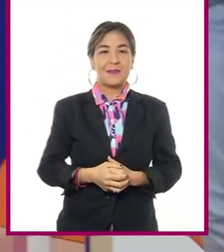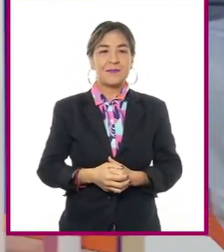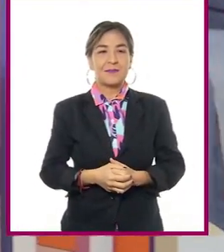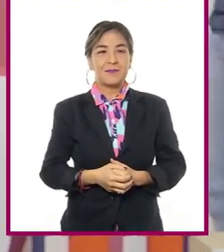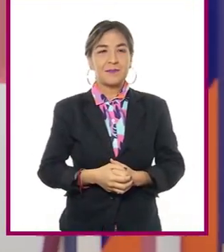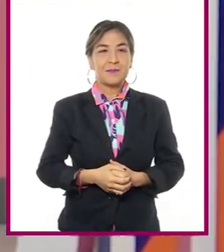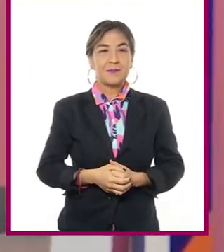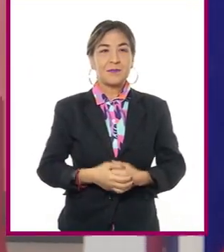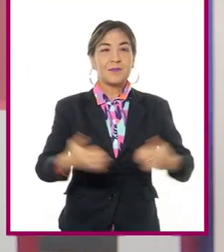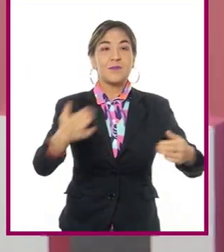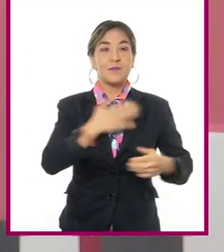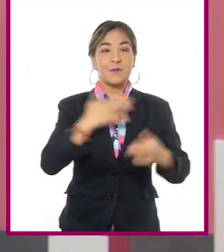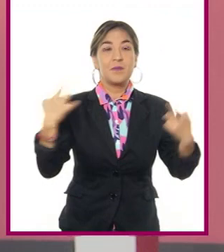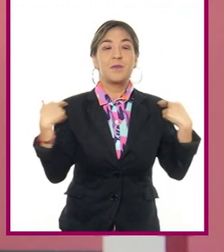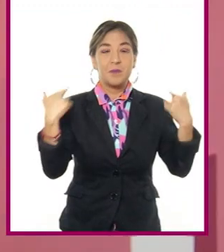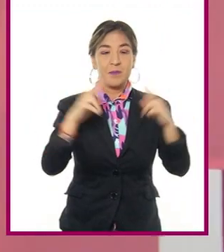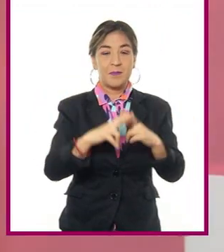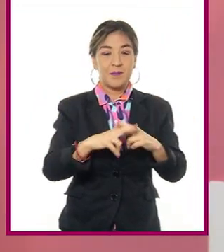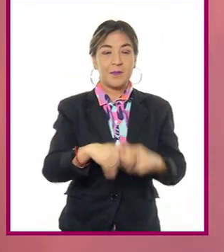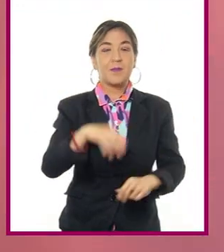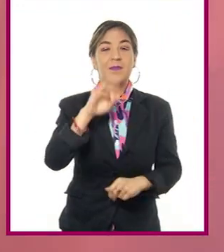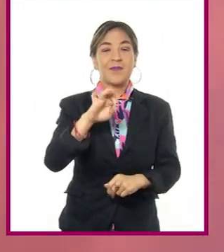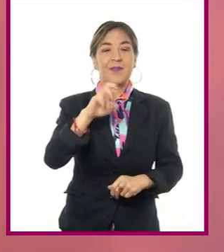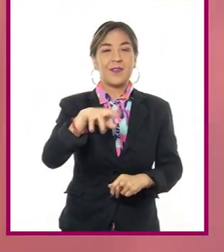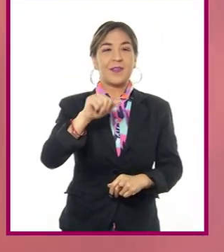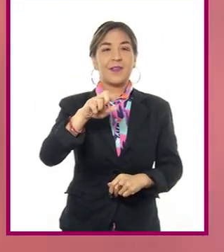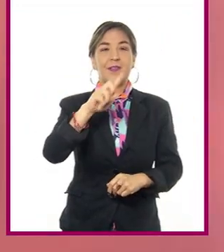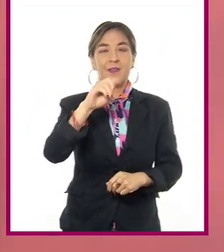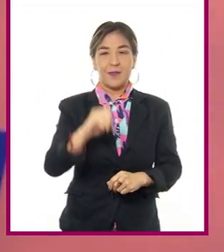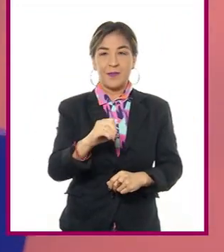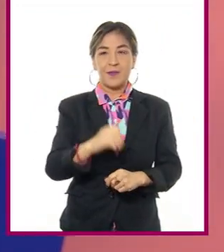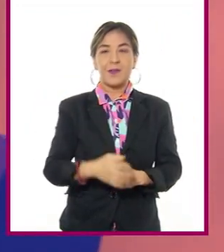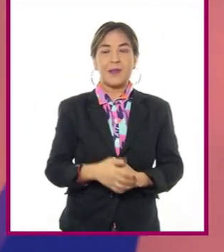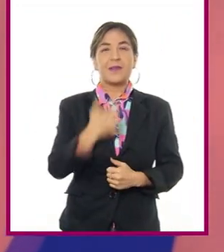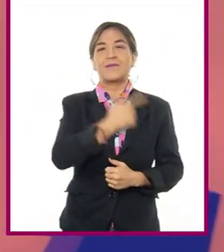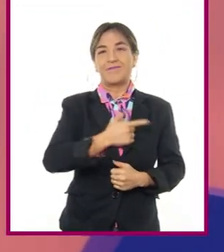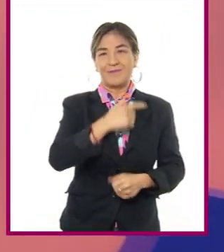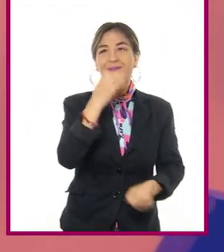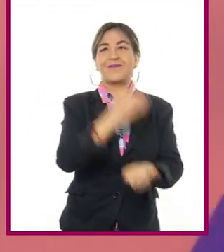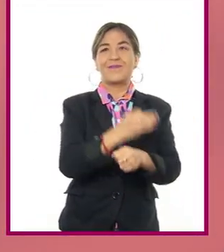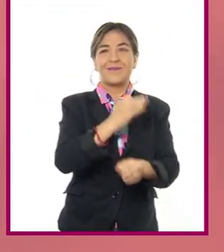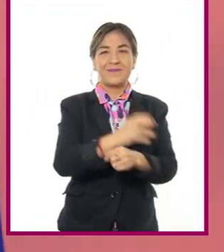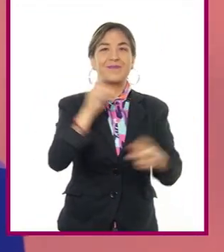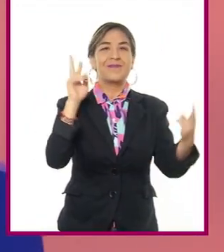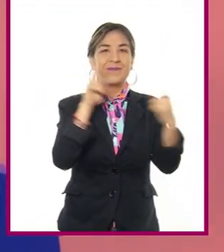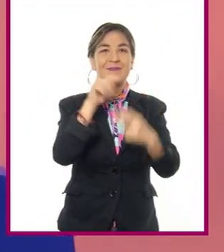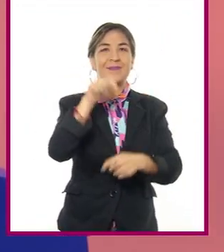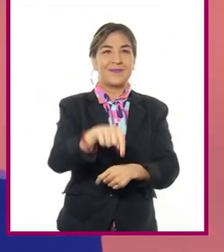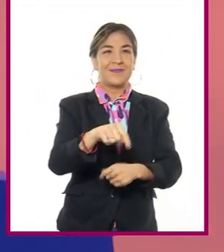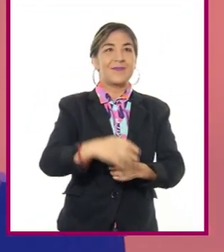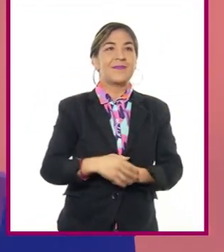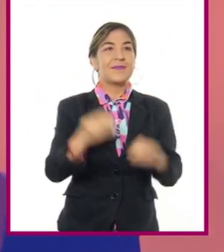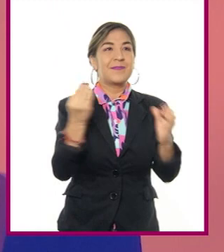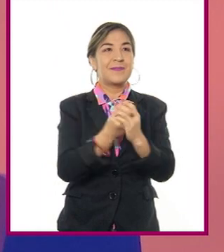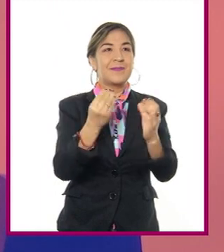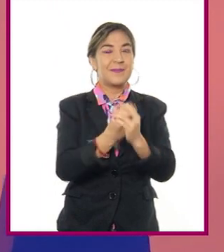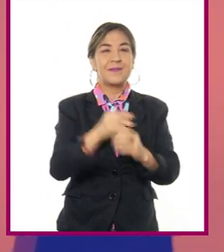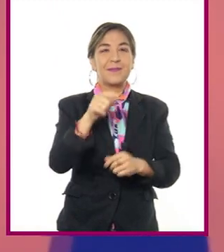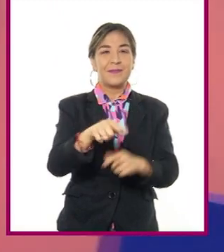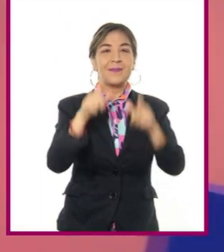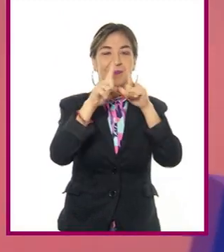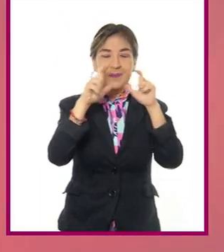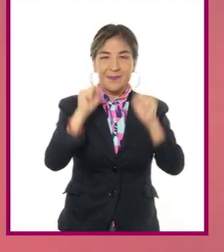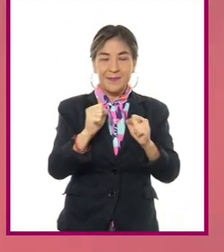Soy el profesor Fernando Santamaría Gutiérrez y efectivamente es un gusto encontrarnos por aquí en una sesión más de